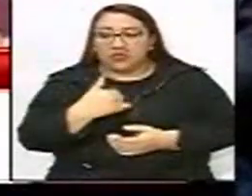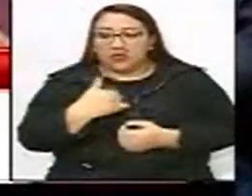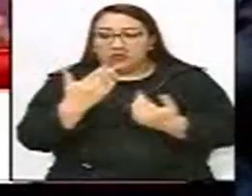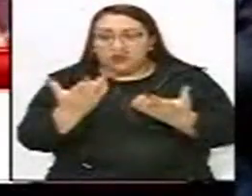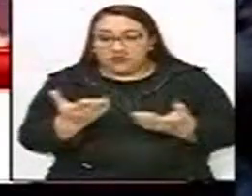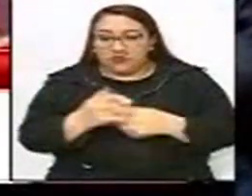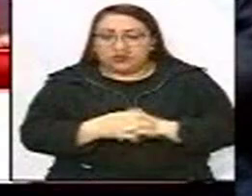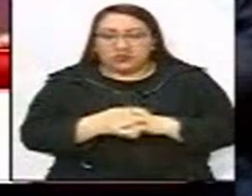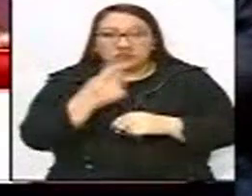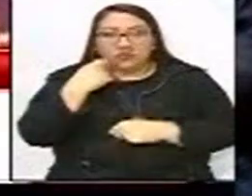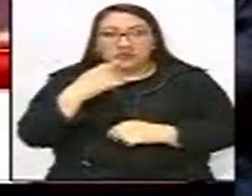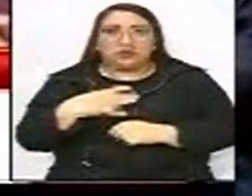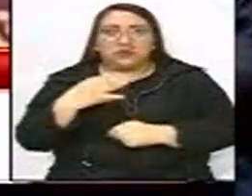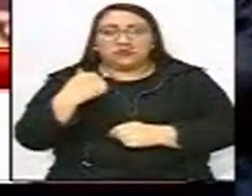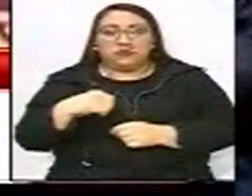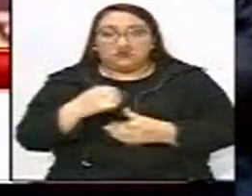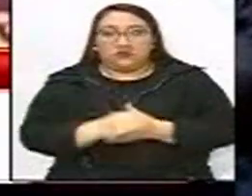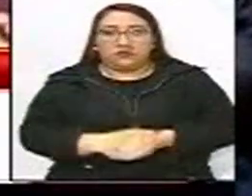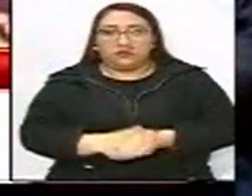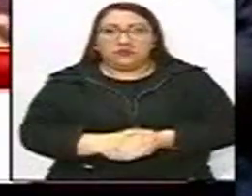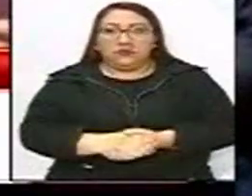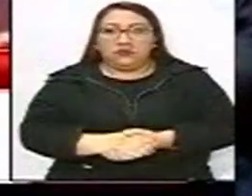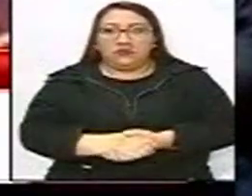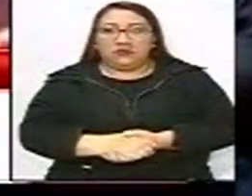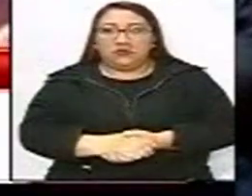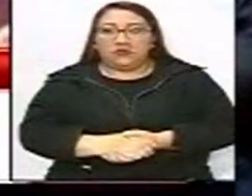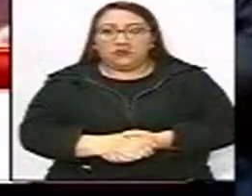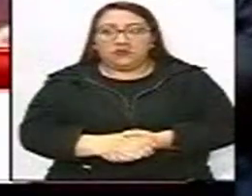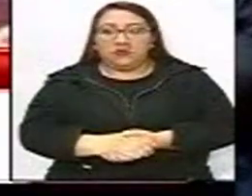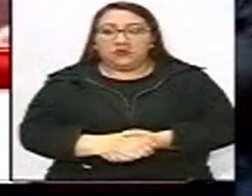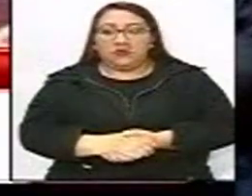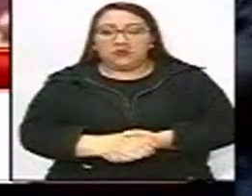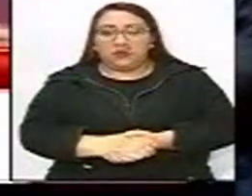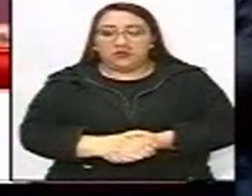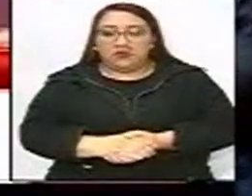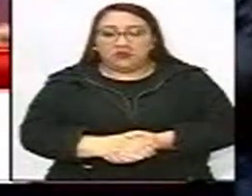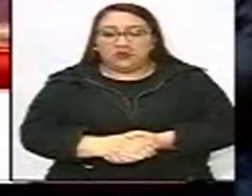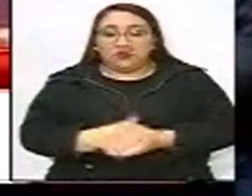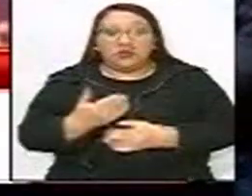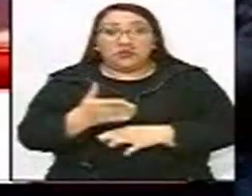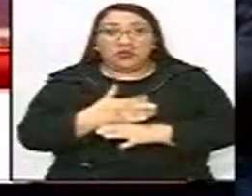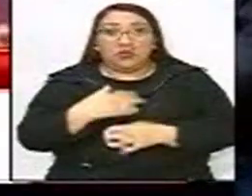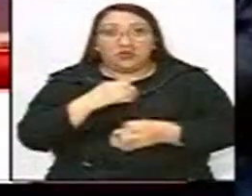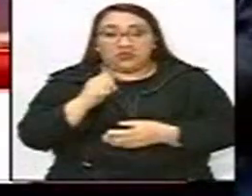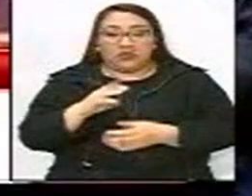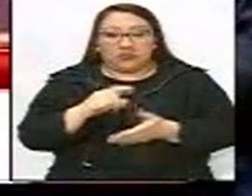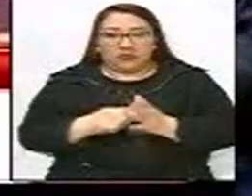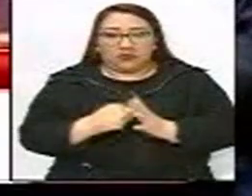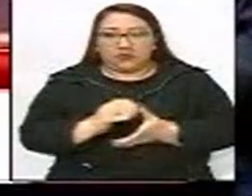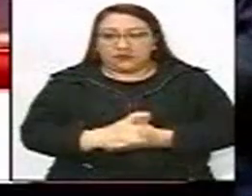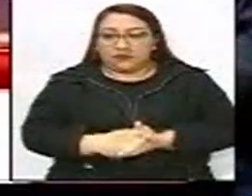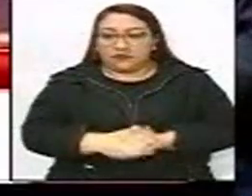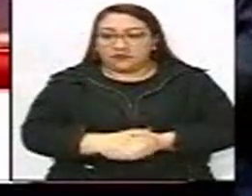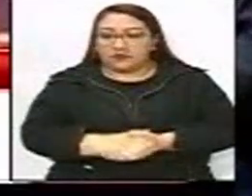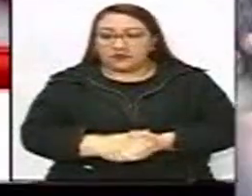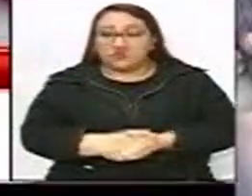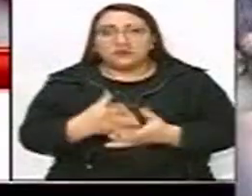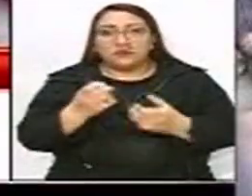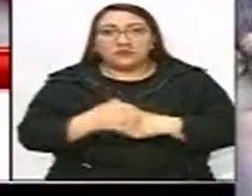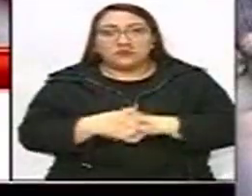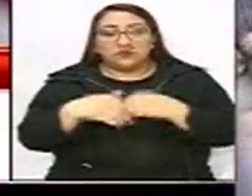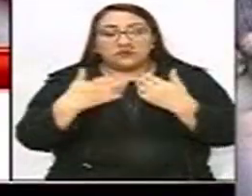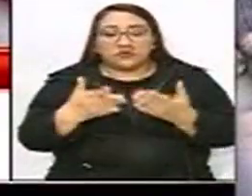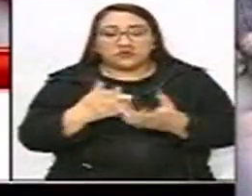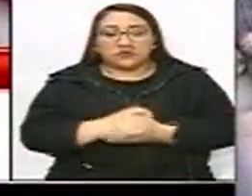la presencia del señor alcalde y los señores de Lanza. Yo, antes de ir al punto, quiero saludar la